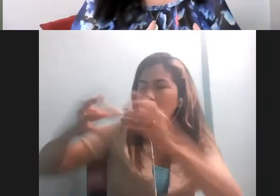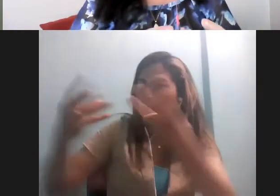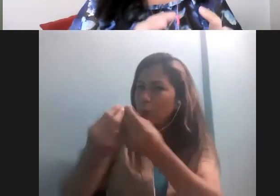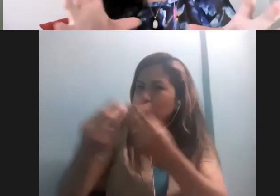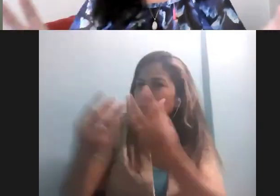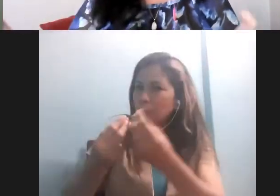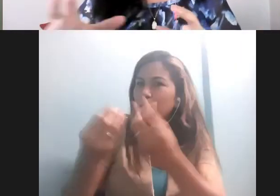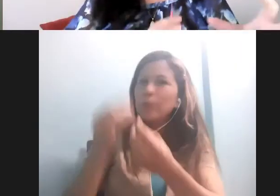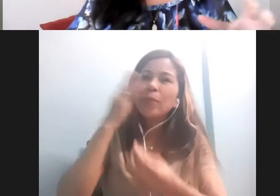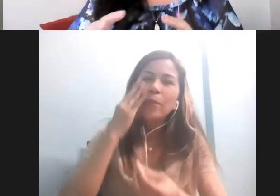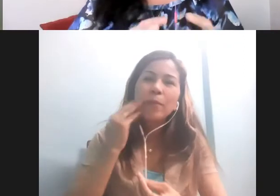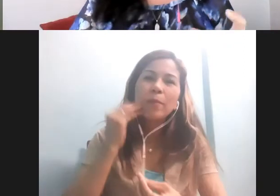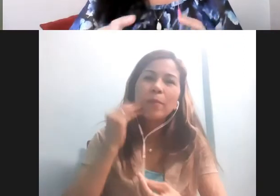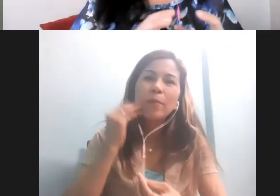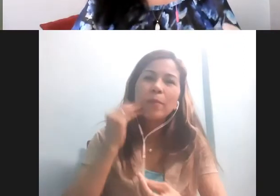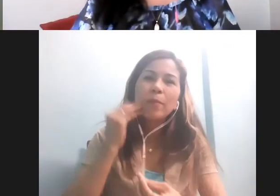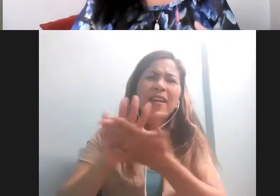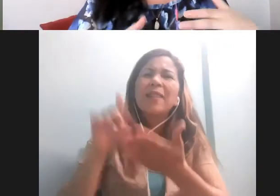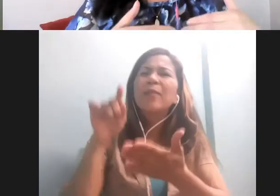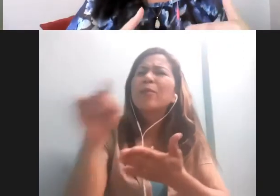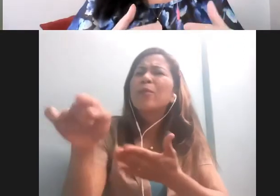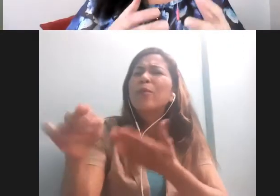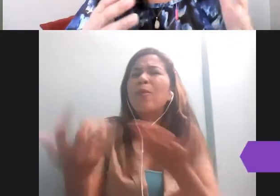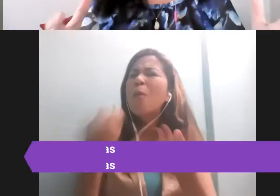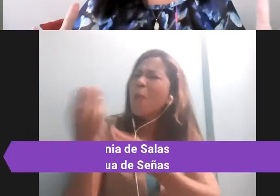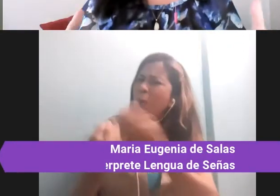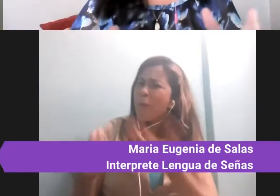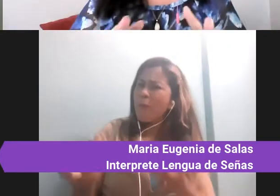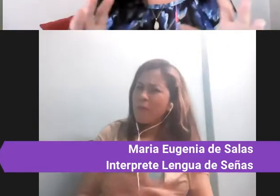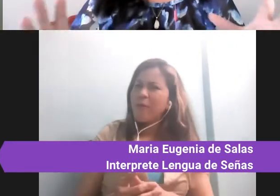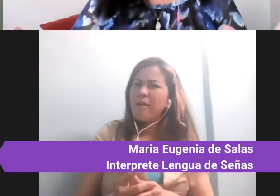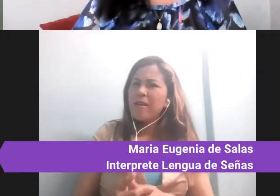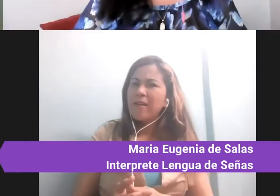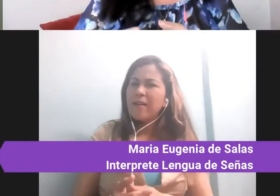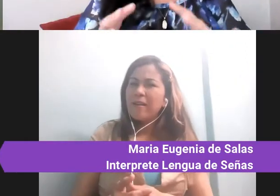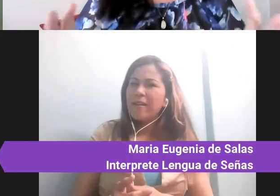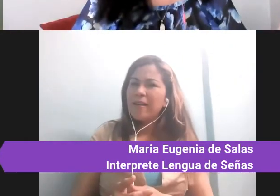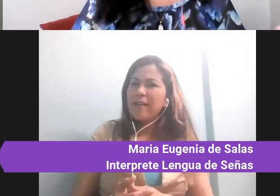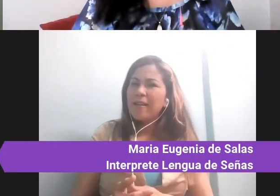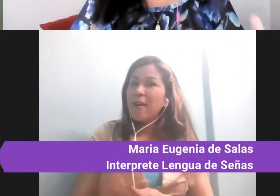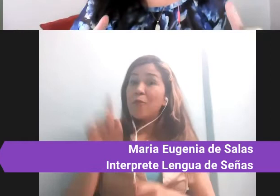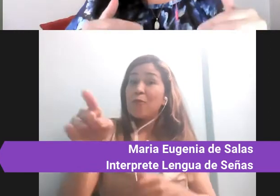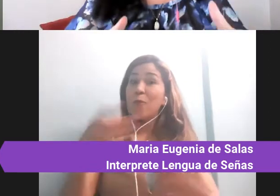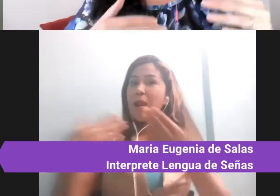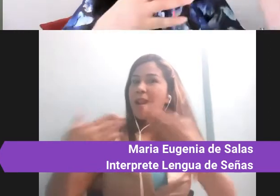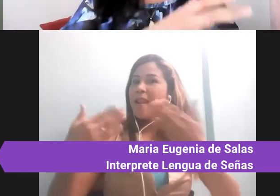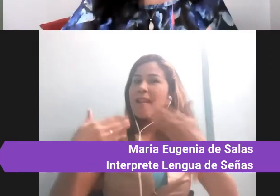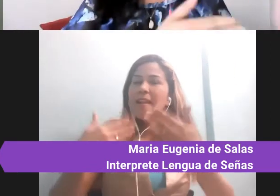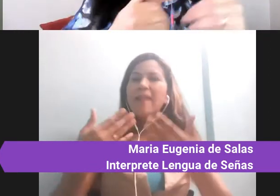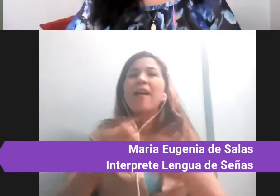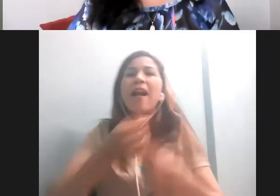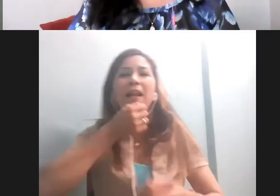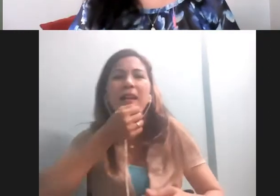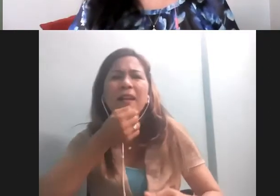de señas, ¿cómo establecen esa dinámica? Por ejemplo, cuando estabas dando algún tipo de charla, alguna actividad y